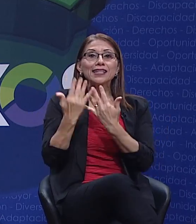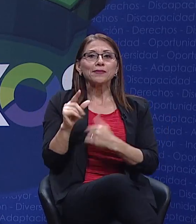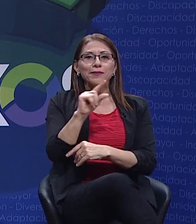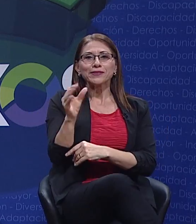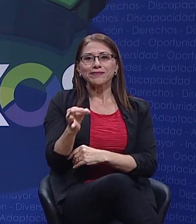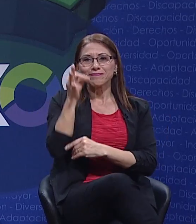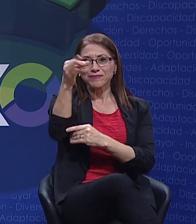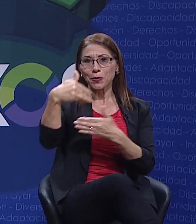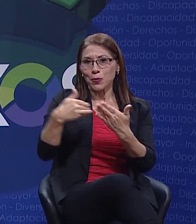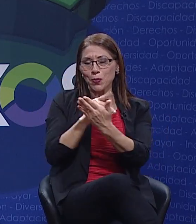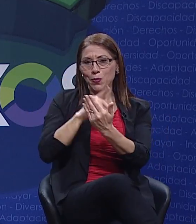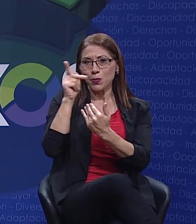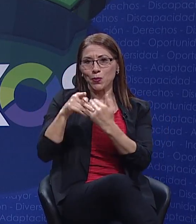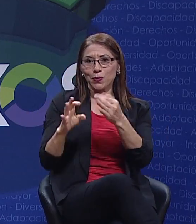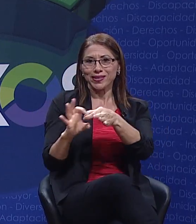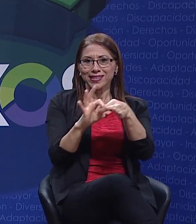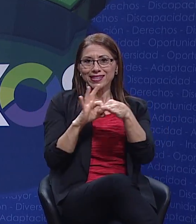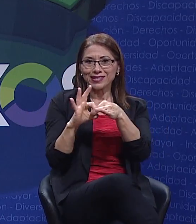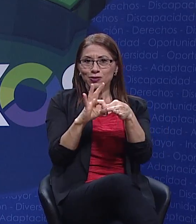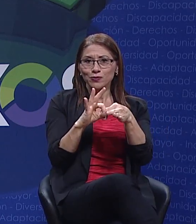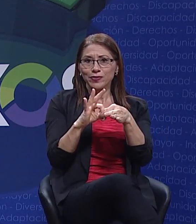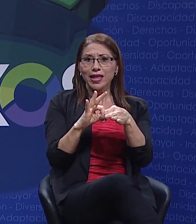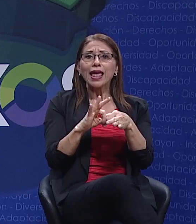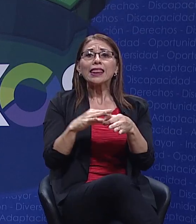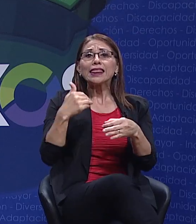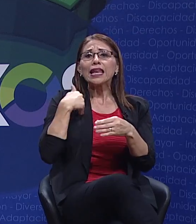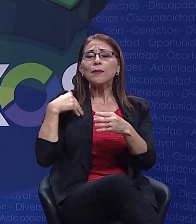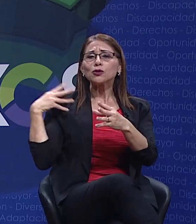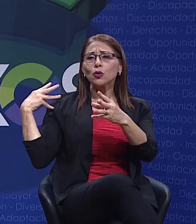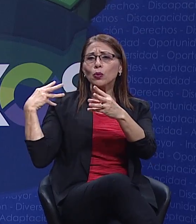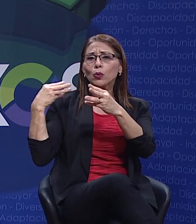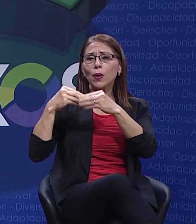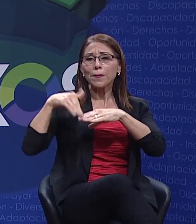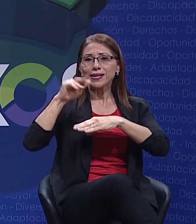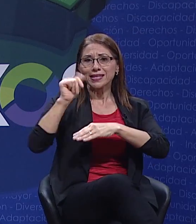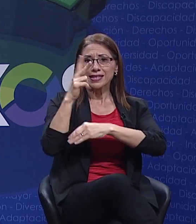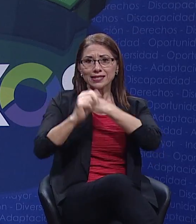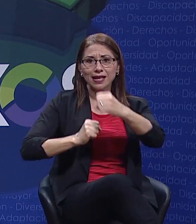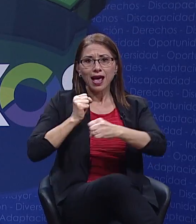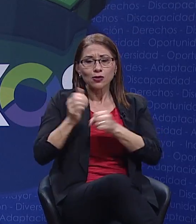esperamos la próxima semana en un nuevo capítulo de Nexos. Tenemos más de 13